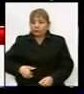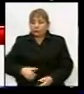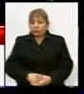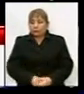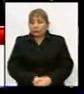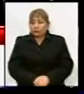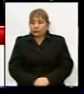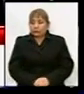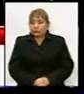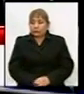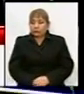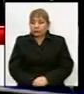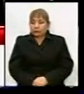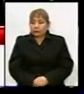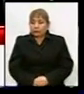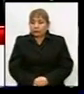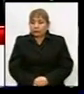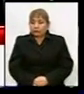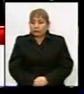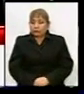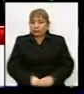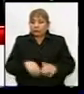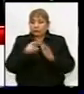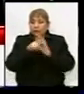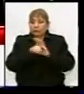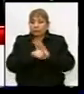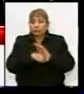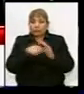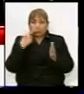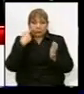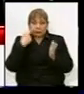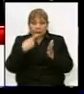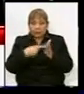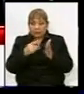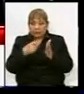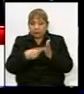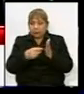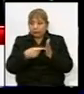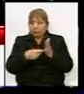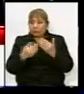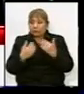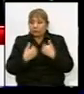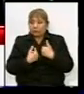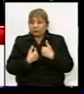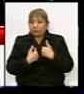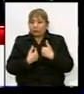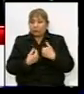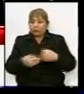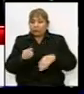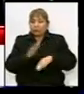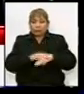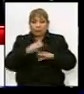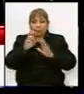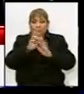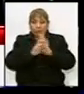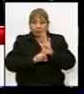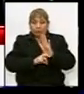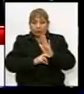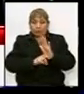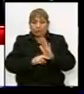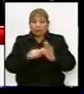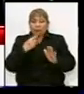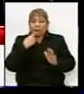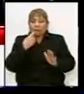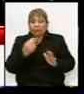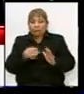llegando al tema del fondo respecto a las observaciones que aún puedo tener respecto a este proyecto es